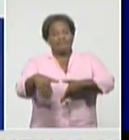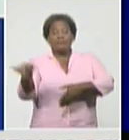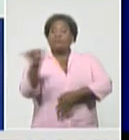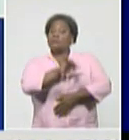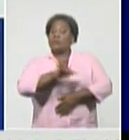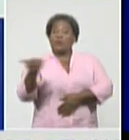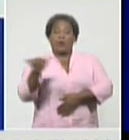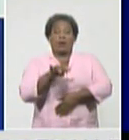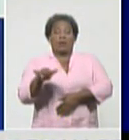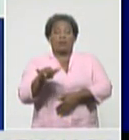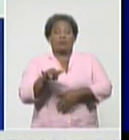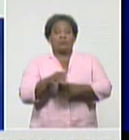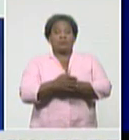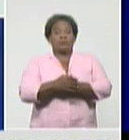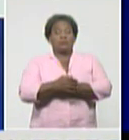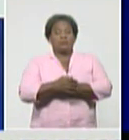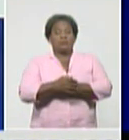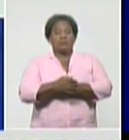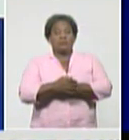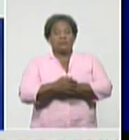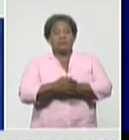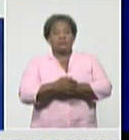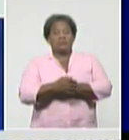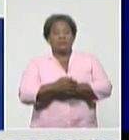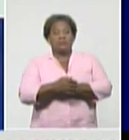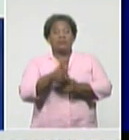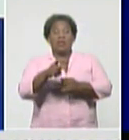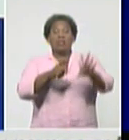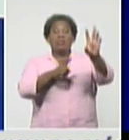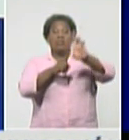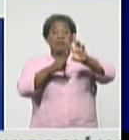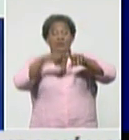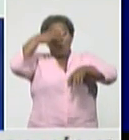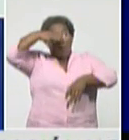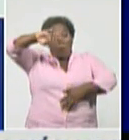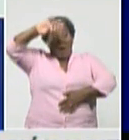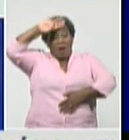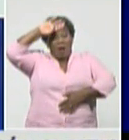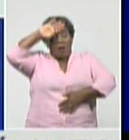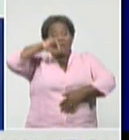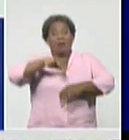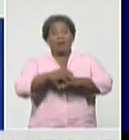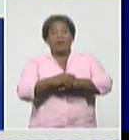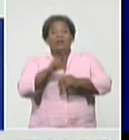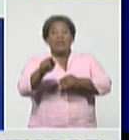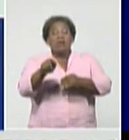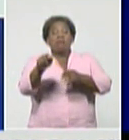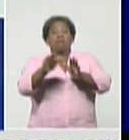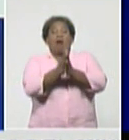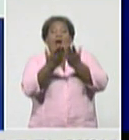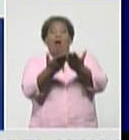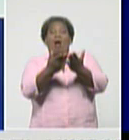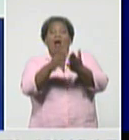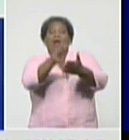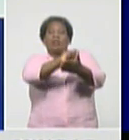información por las televisoras cubanas y por algunos artículos que salieron, pues